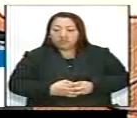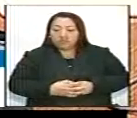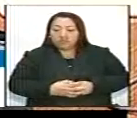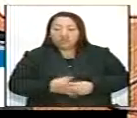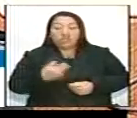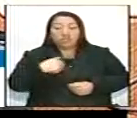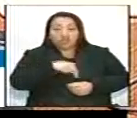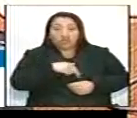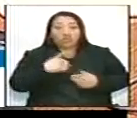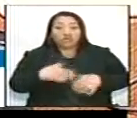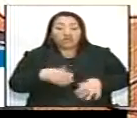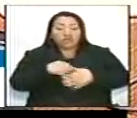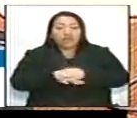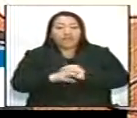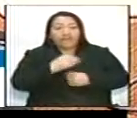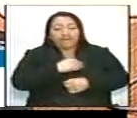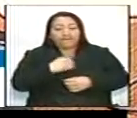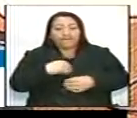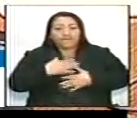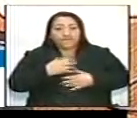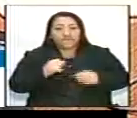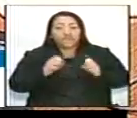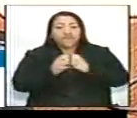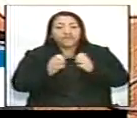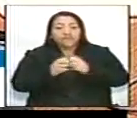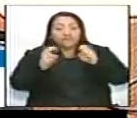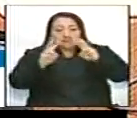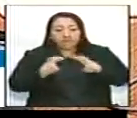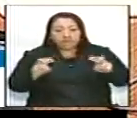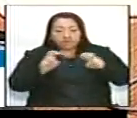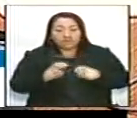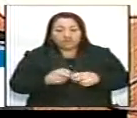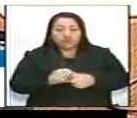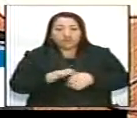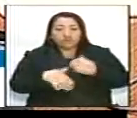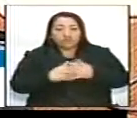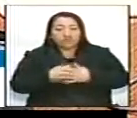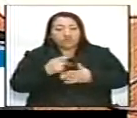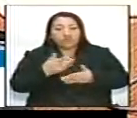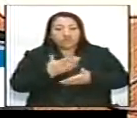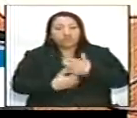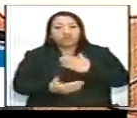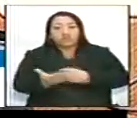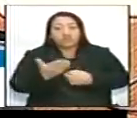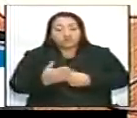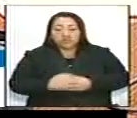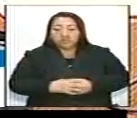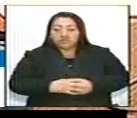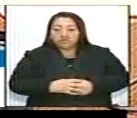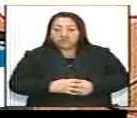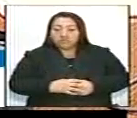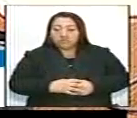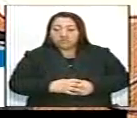conformar internamente dentro del Ministerio de Salud un equipo para que analice al detalle todos estos reclamos. Y